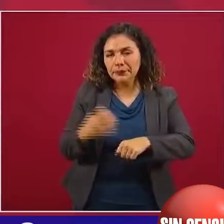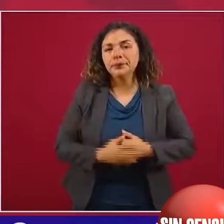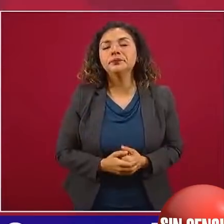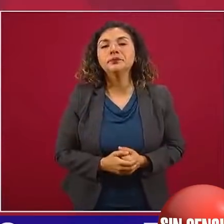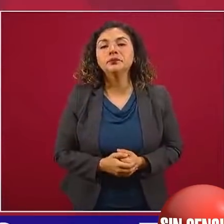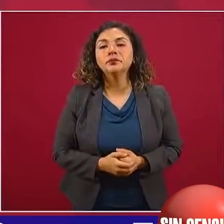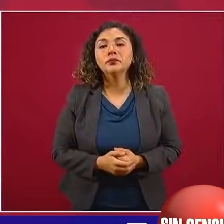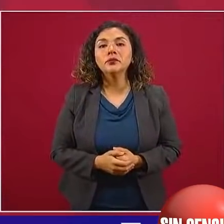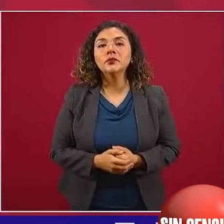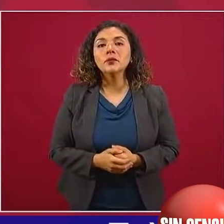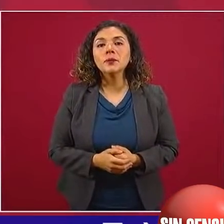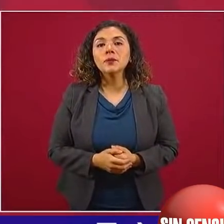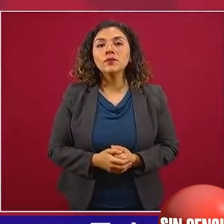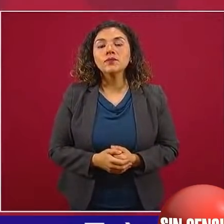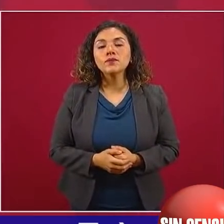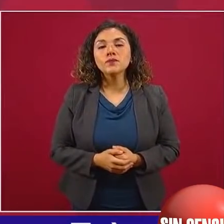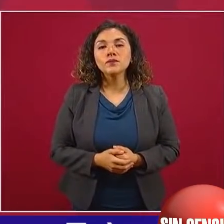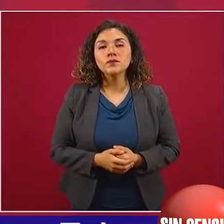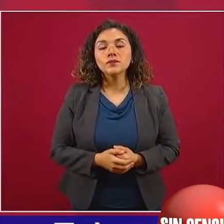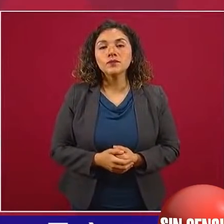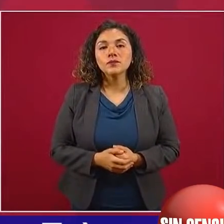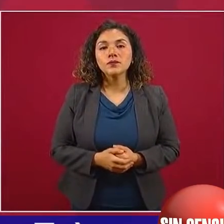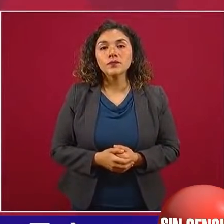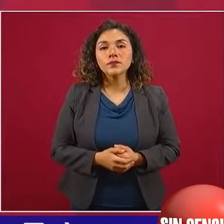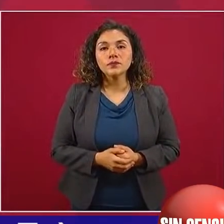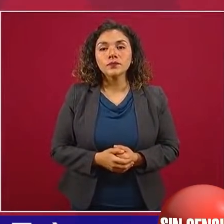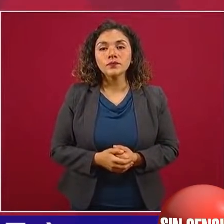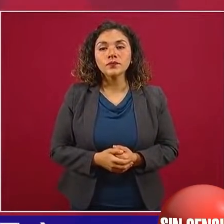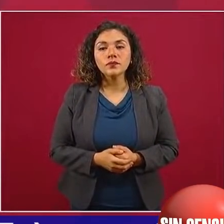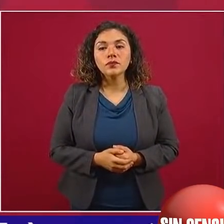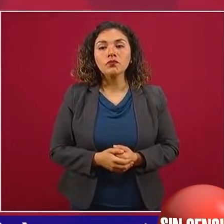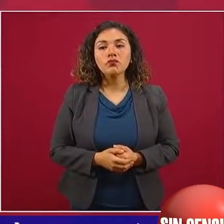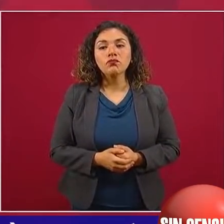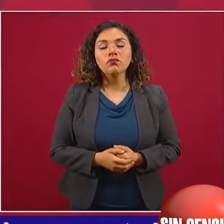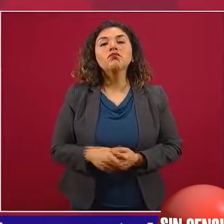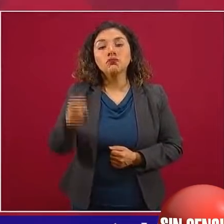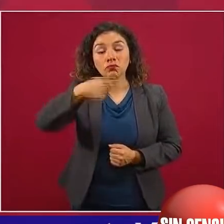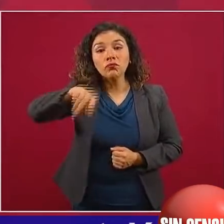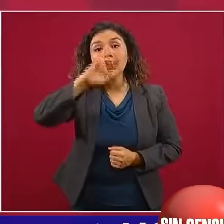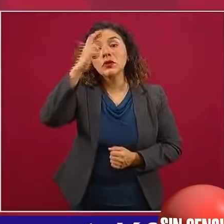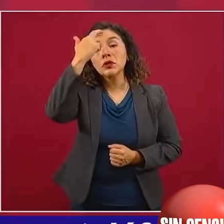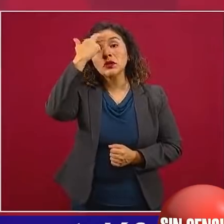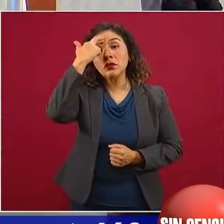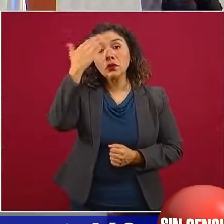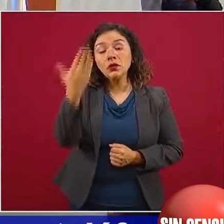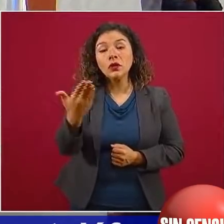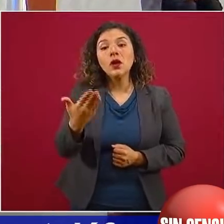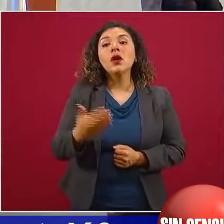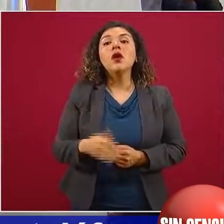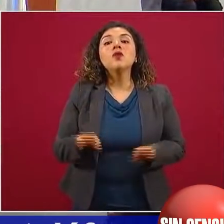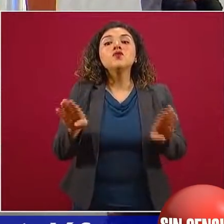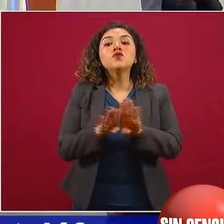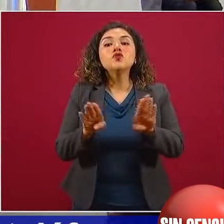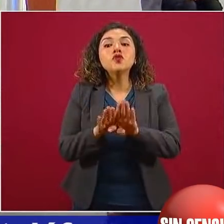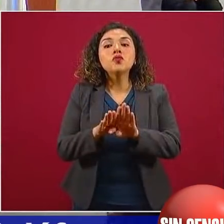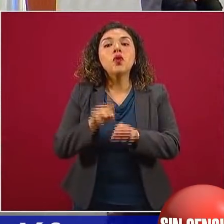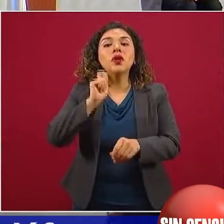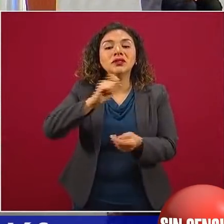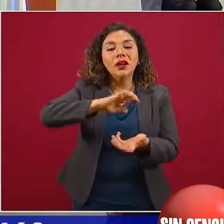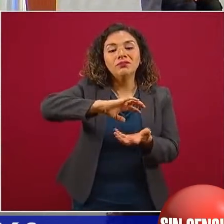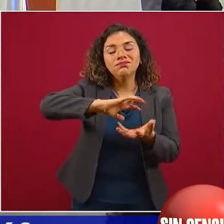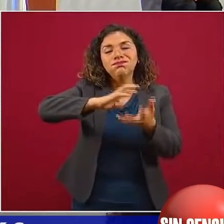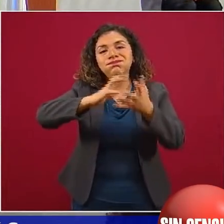Vamos a presentar la primera. Esto es para recordar que el proceso de nueva